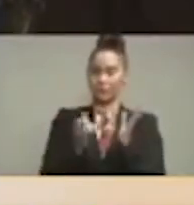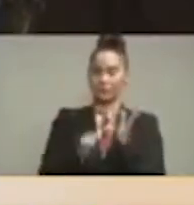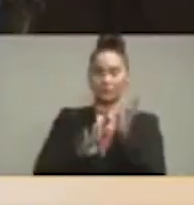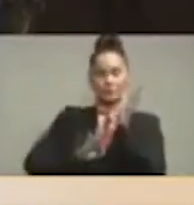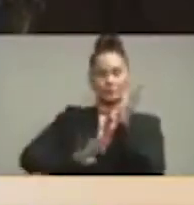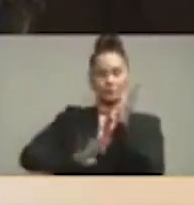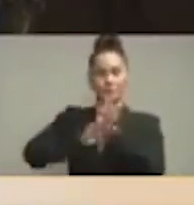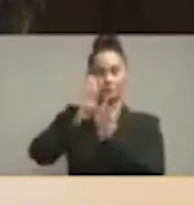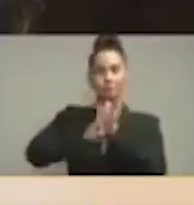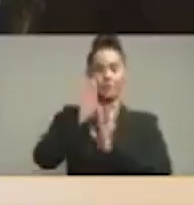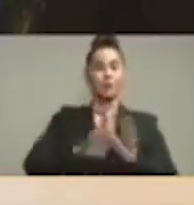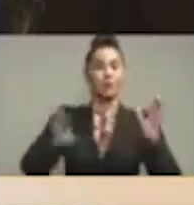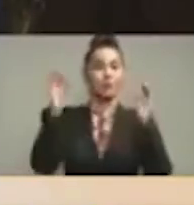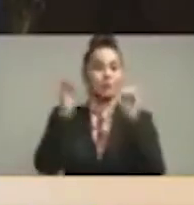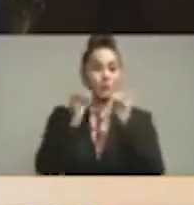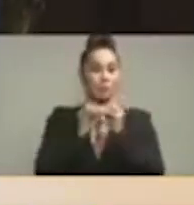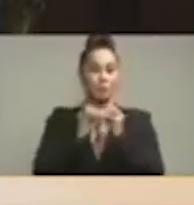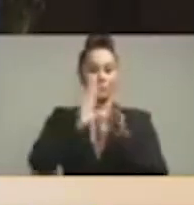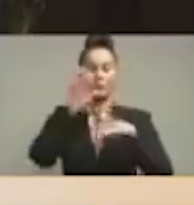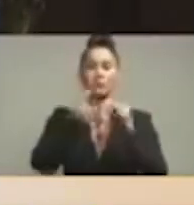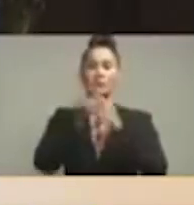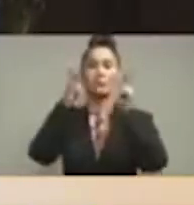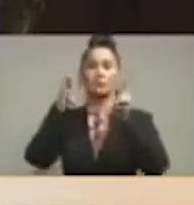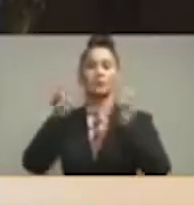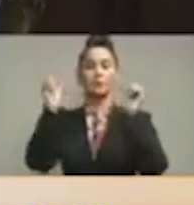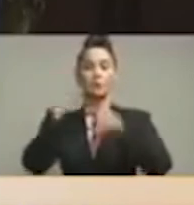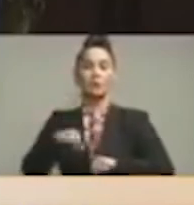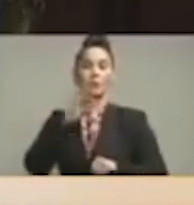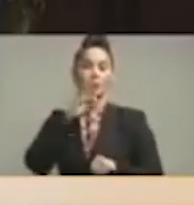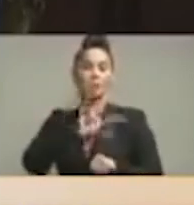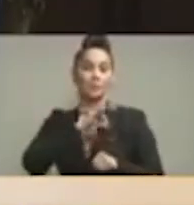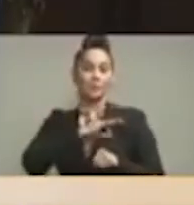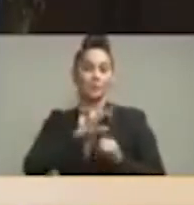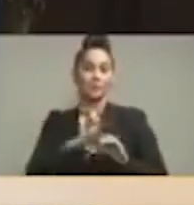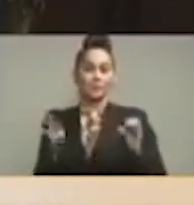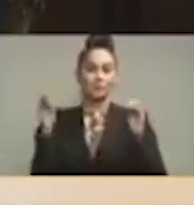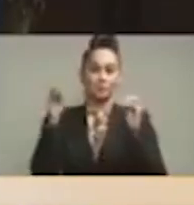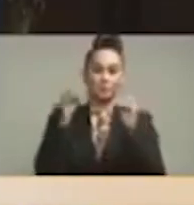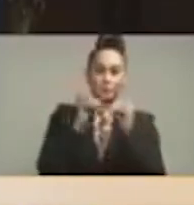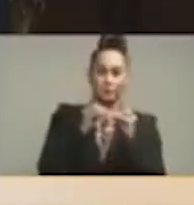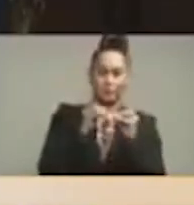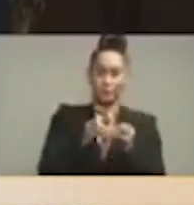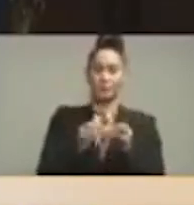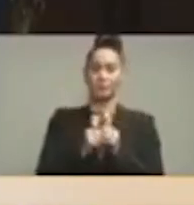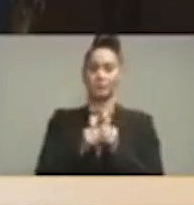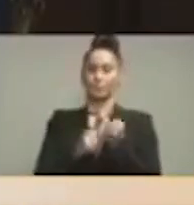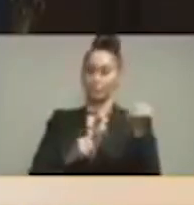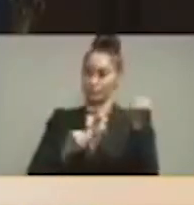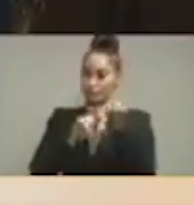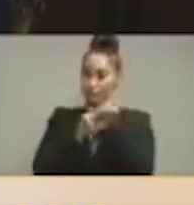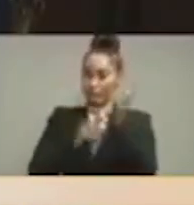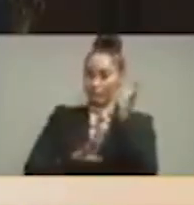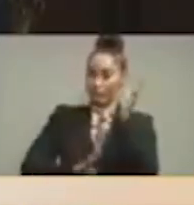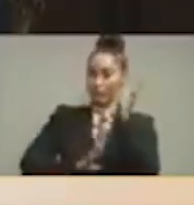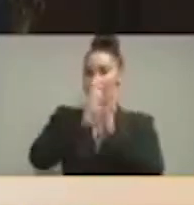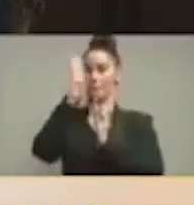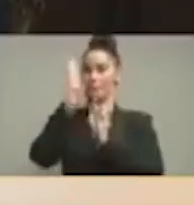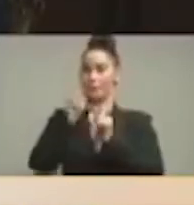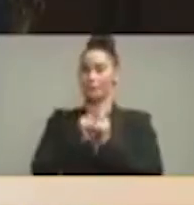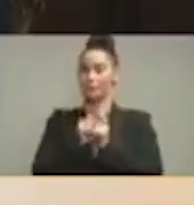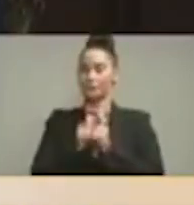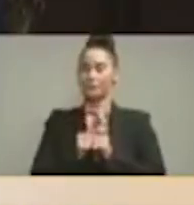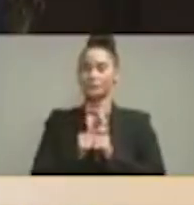Incluso ahora se está dando clases virtuales. Por ejemplo, ya hace un mes iniciaron los colegios